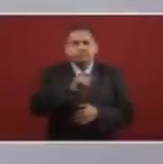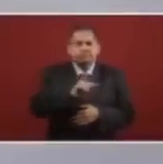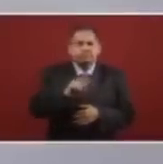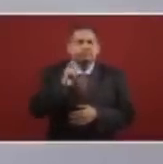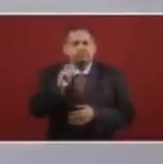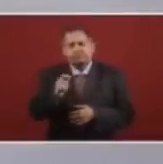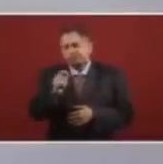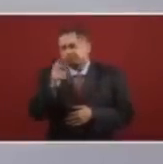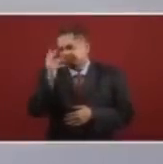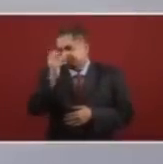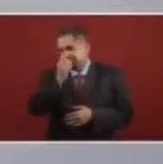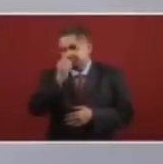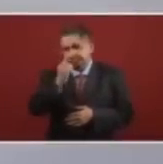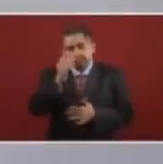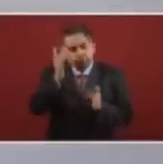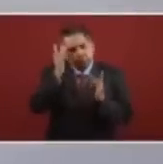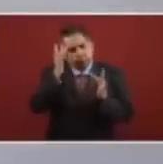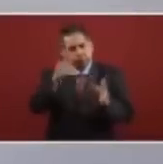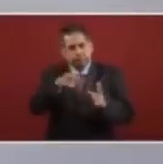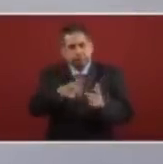redes sociales